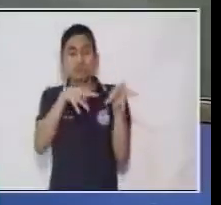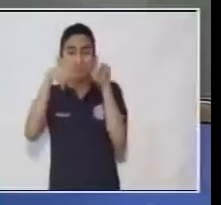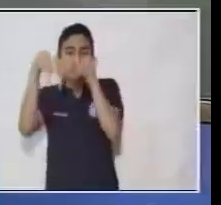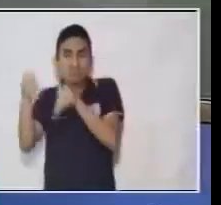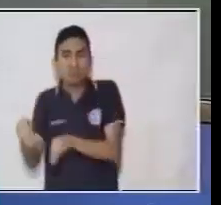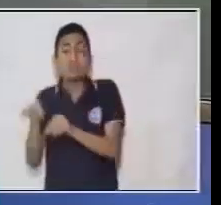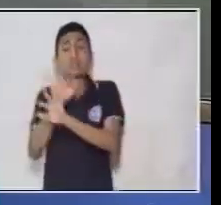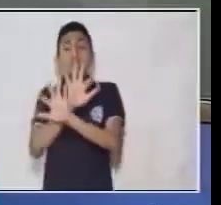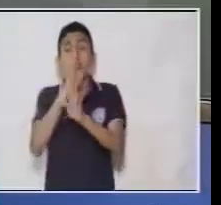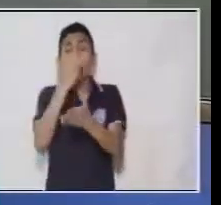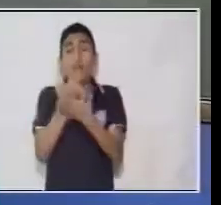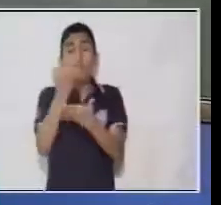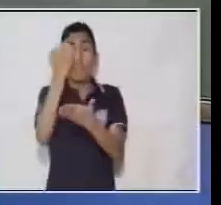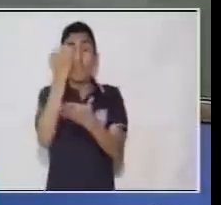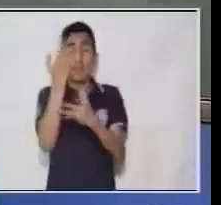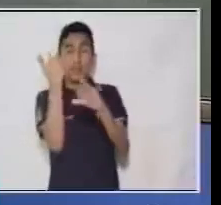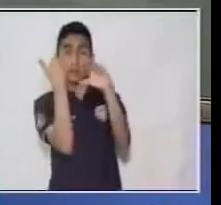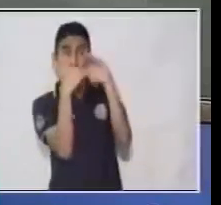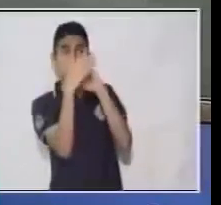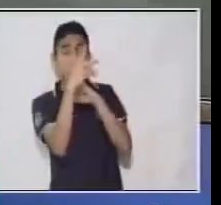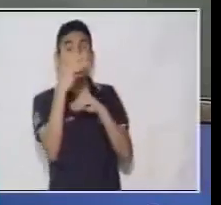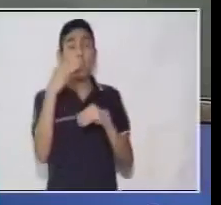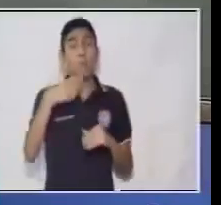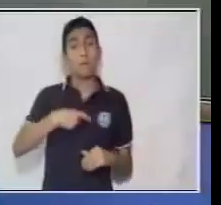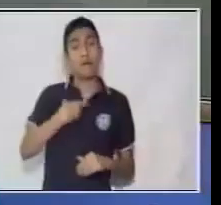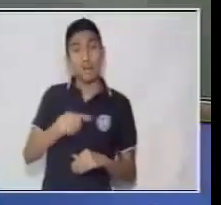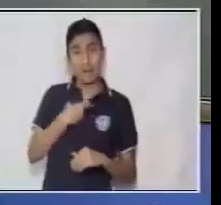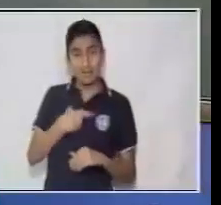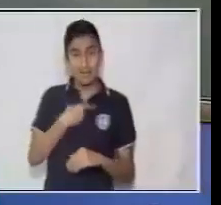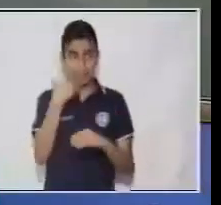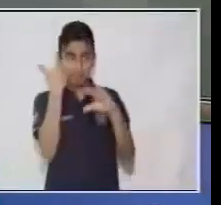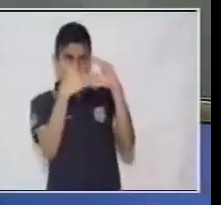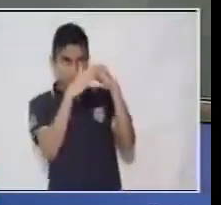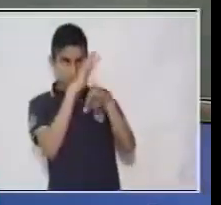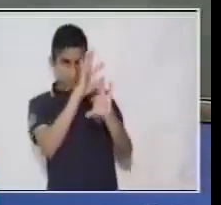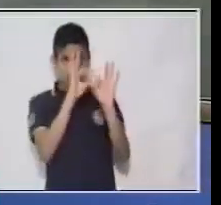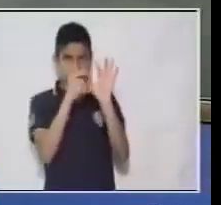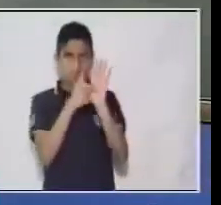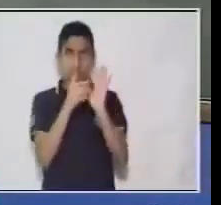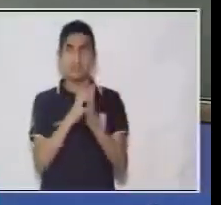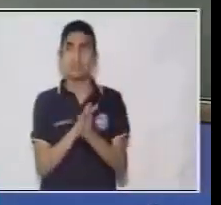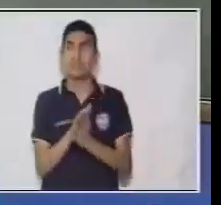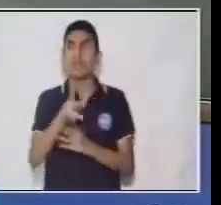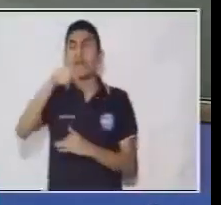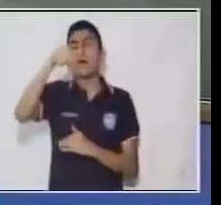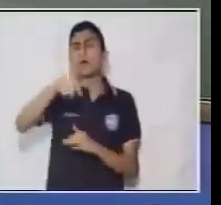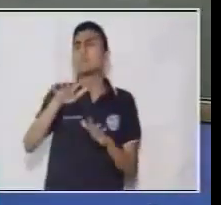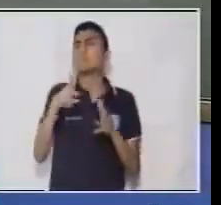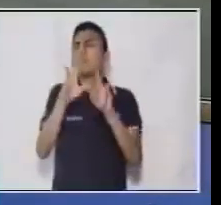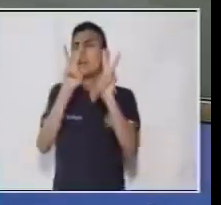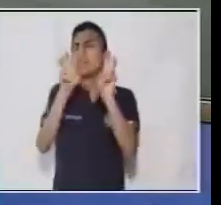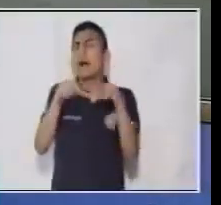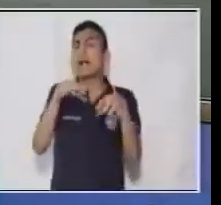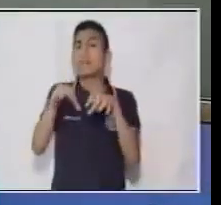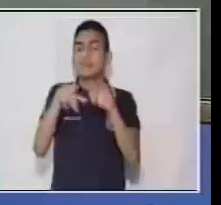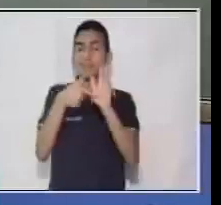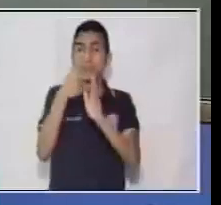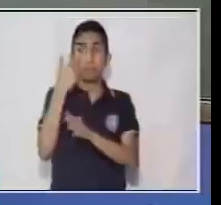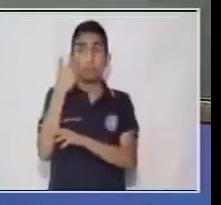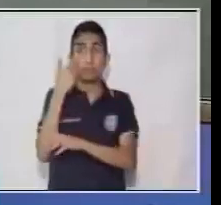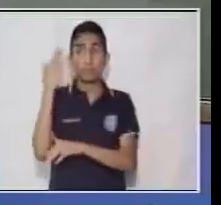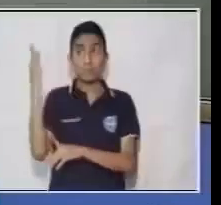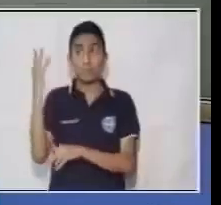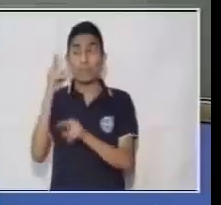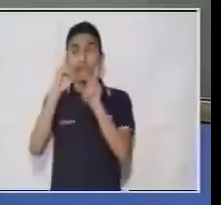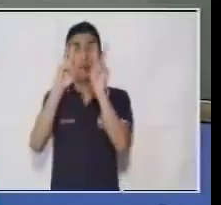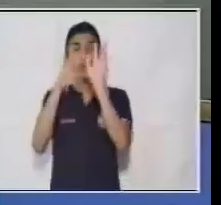las evidencias a tu maestra. Ahora vamos a hacer otra actividad. Vamos a